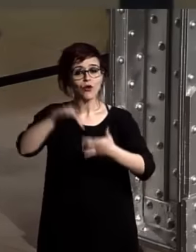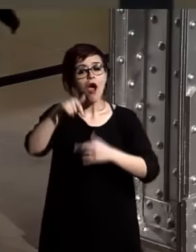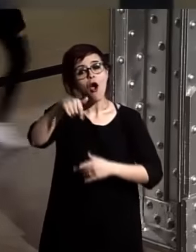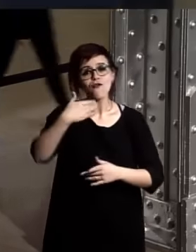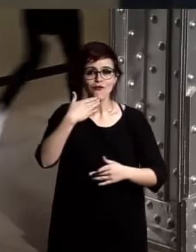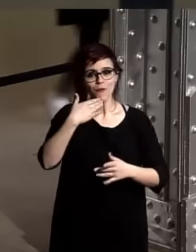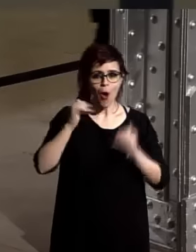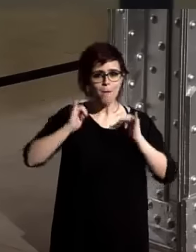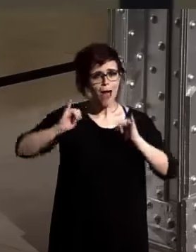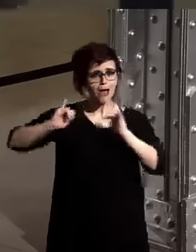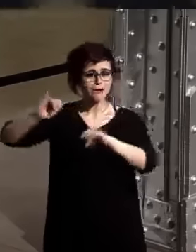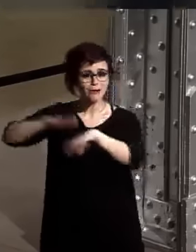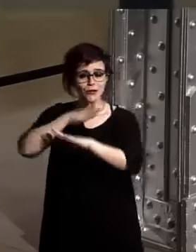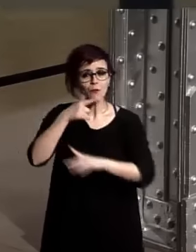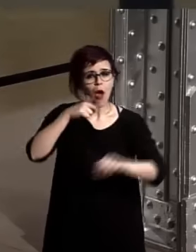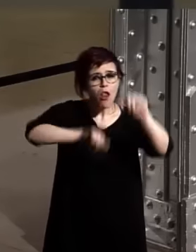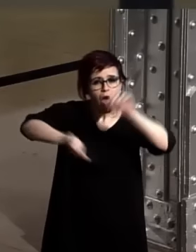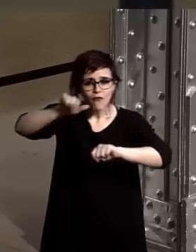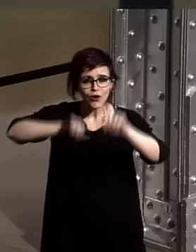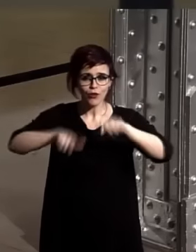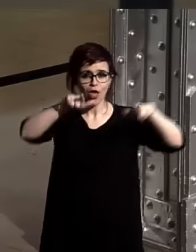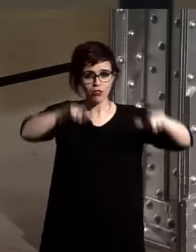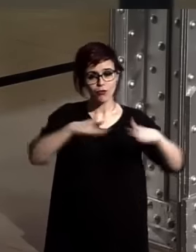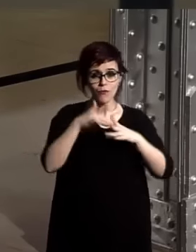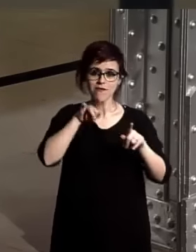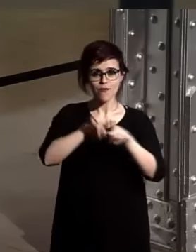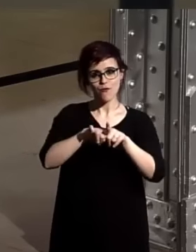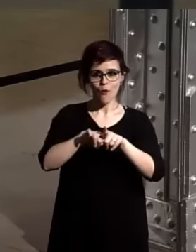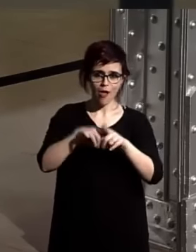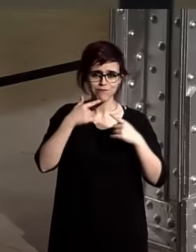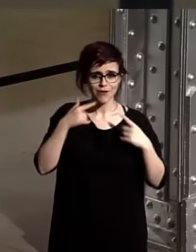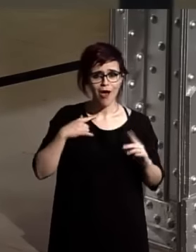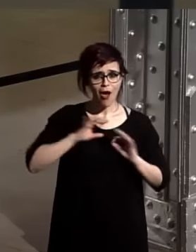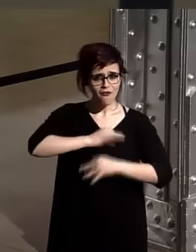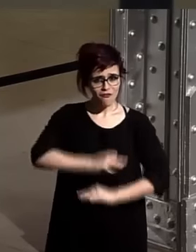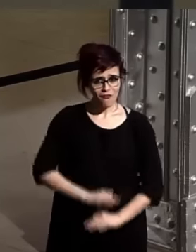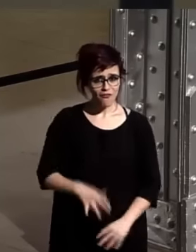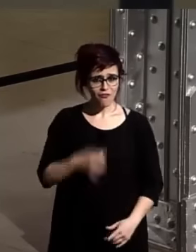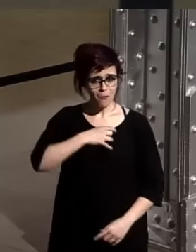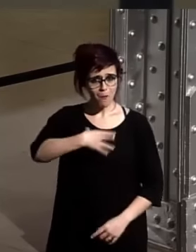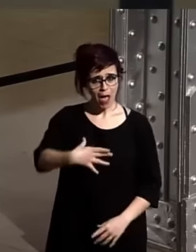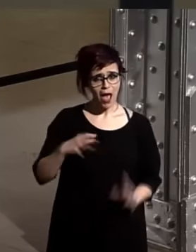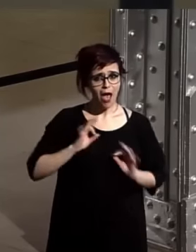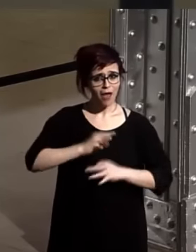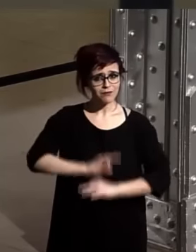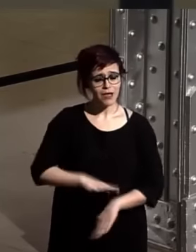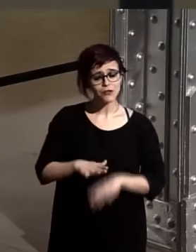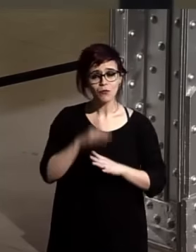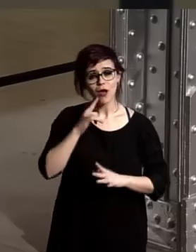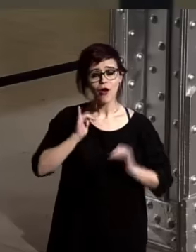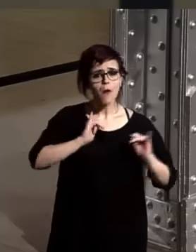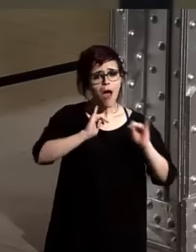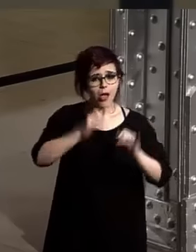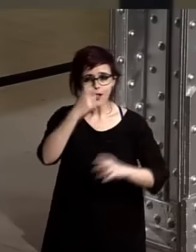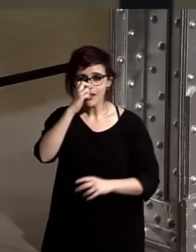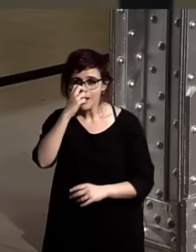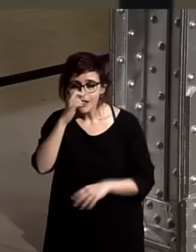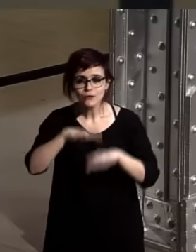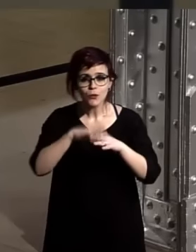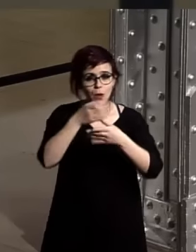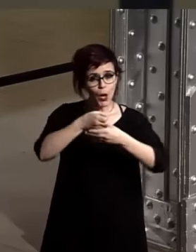los laboratorios de los científicos nos vamos a poner la bata y nos vamos a pasear a husmear